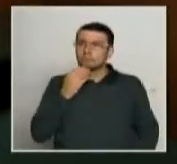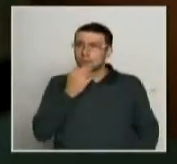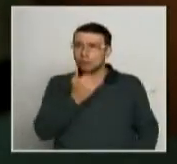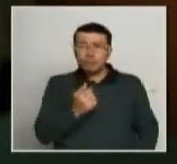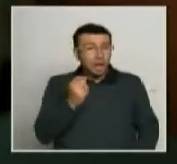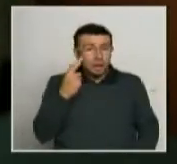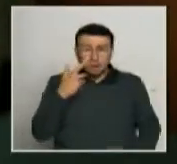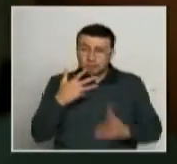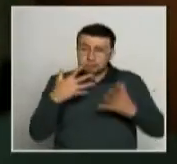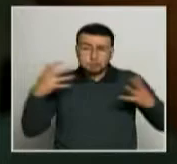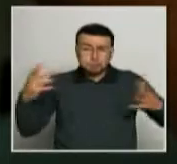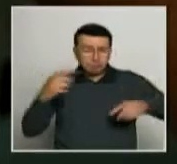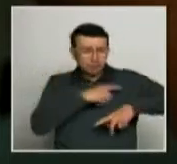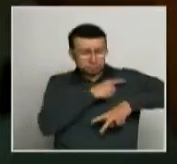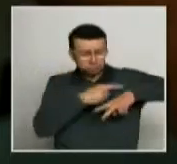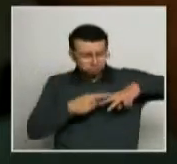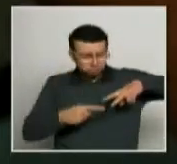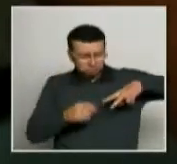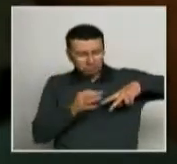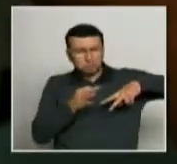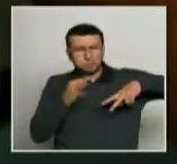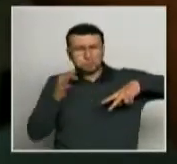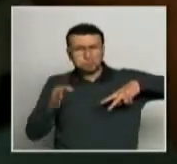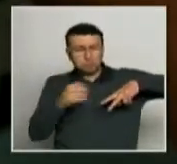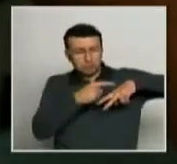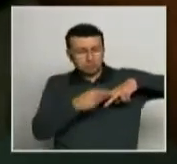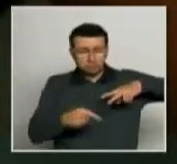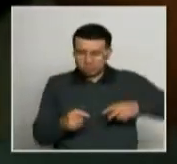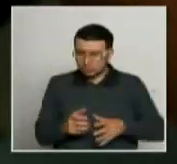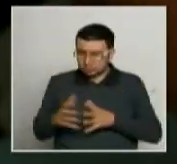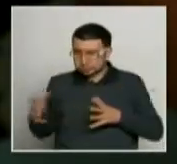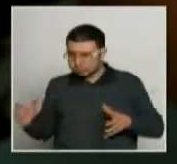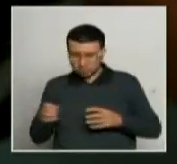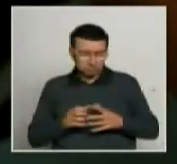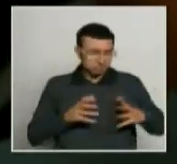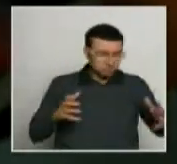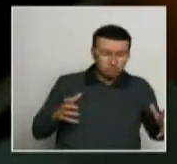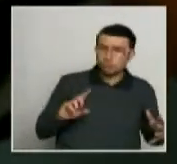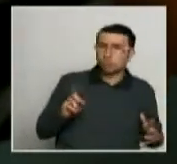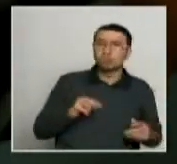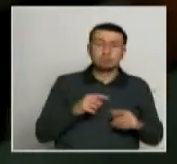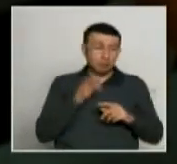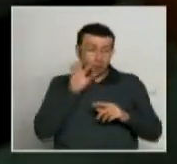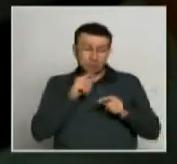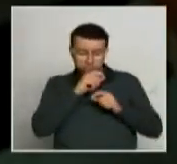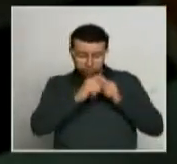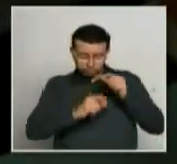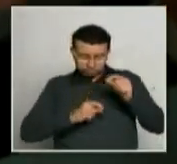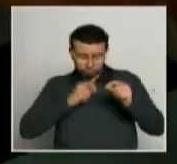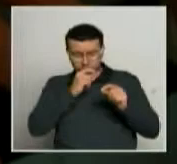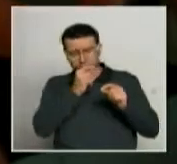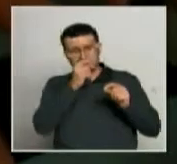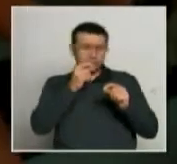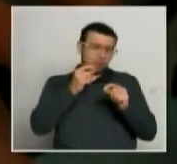entre el grosor pues de una pierna y de la otra, que ahora vamos a tomar unas medidas. Eso nos ayuda a orientar. Si vemos una pierna mucho